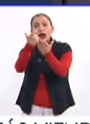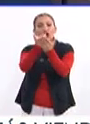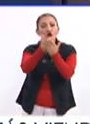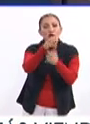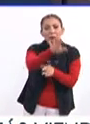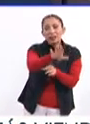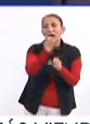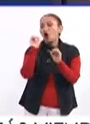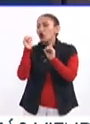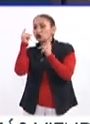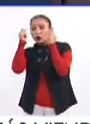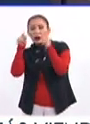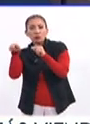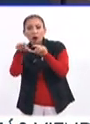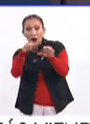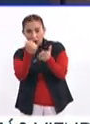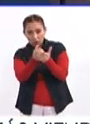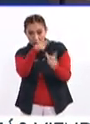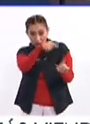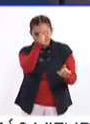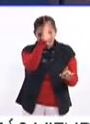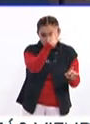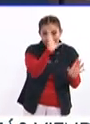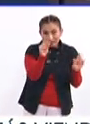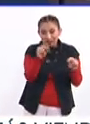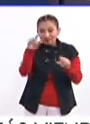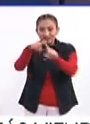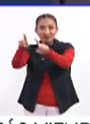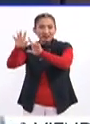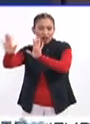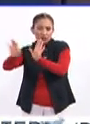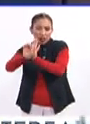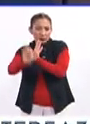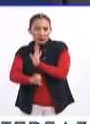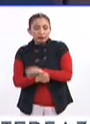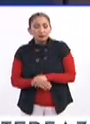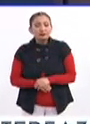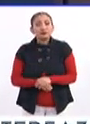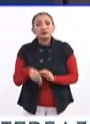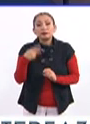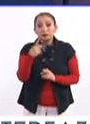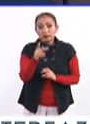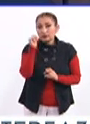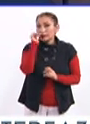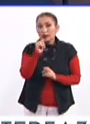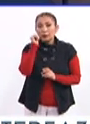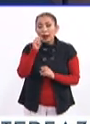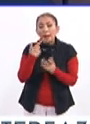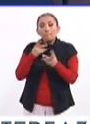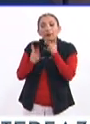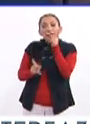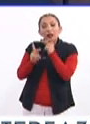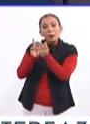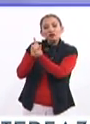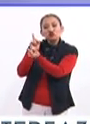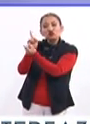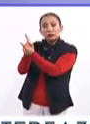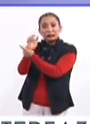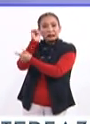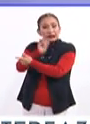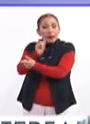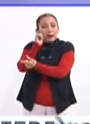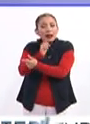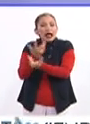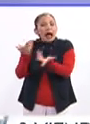Economía, o a Turismo, no necesariamente a Cultura. Lo pongo como un ejemplo nada más. Pero siempre dialogamos, por supuesto, y